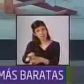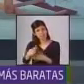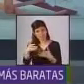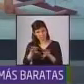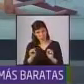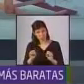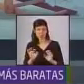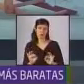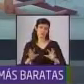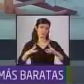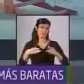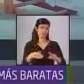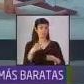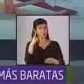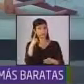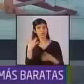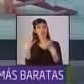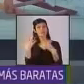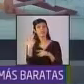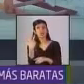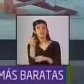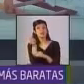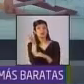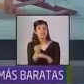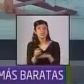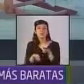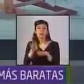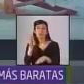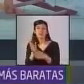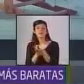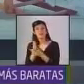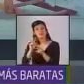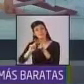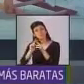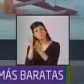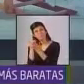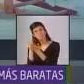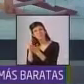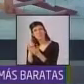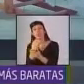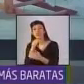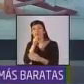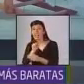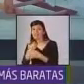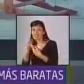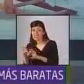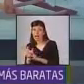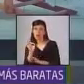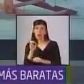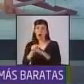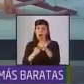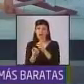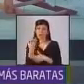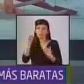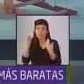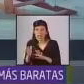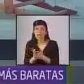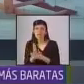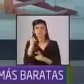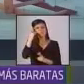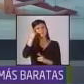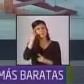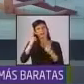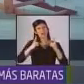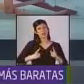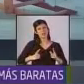porque sepan ustedes que el 98% de los chilenos recién comienza a programar sus vacaciones después de Navidad o Año Nuevo, perdiéndose por esto grandes